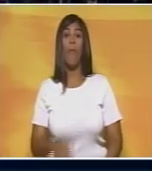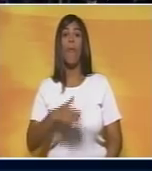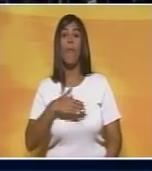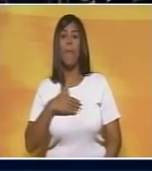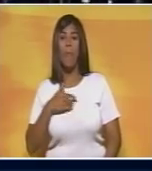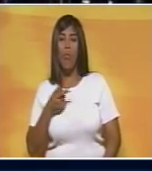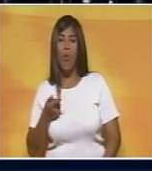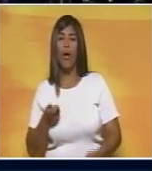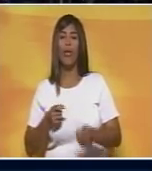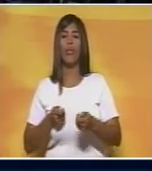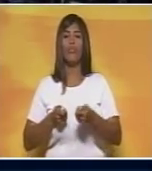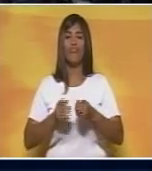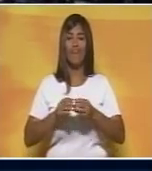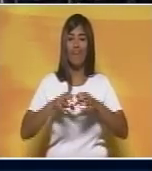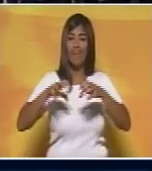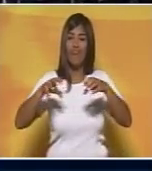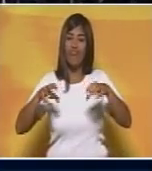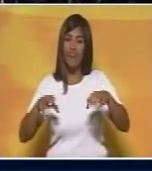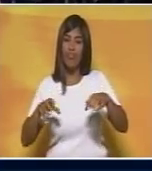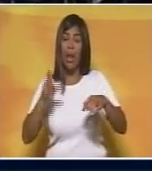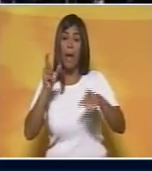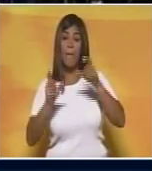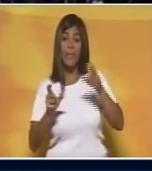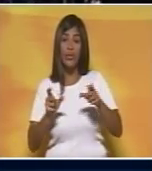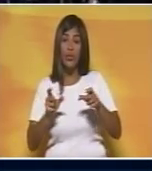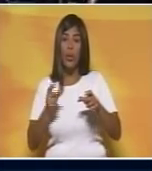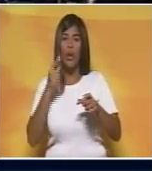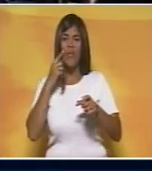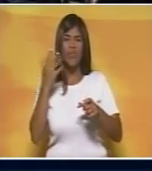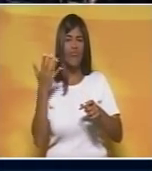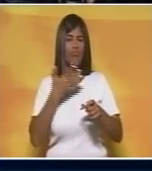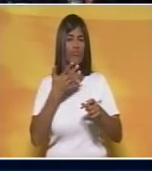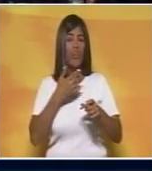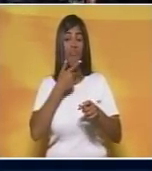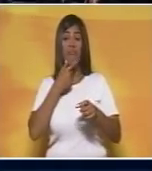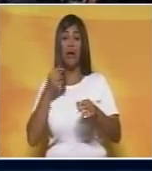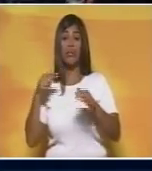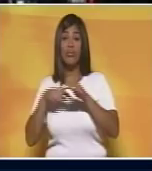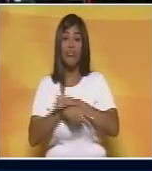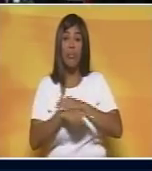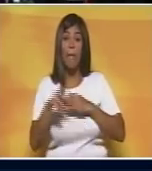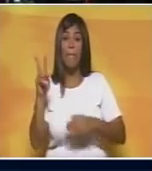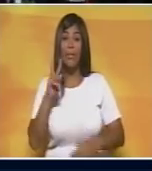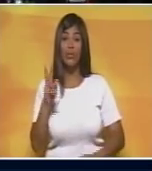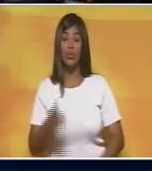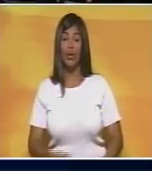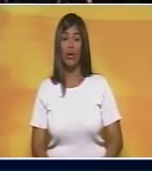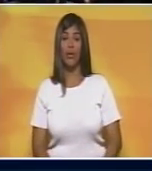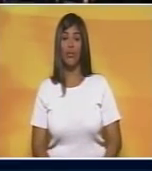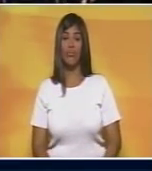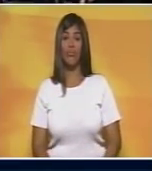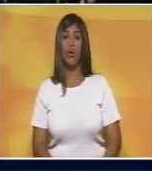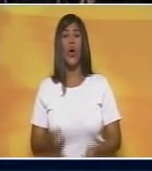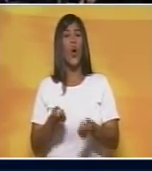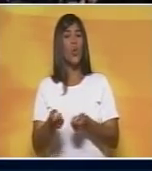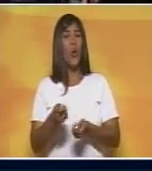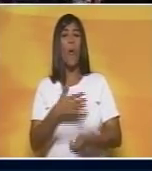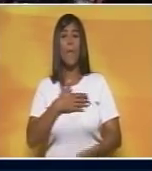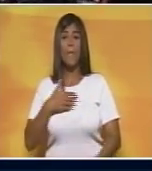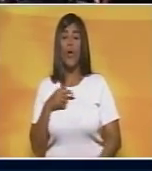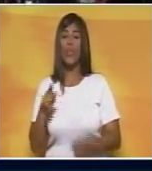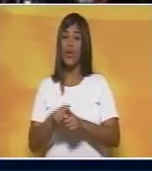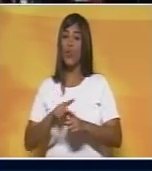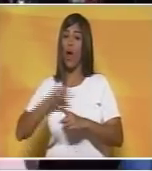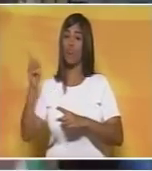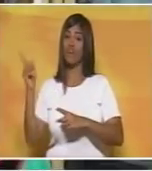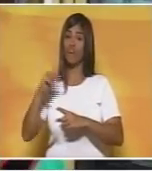un poquito la cantidad y el ajo de gente que se está metiendo tan fácilmente para acá. Y lo mismo que el control que se puede hacer de aquí para